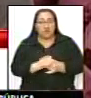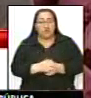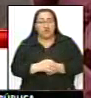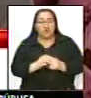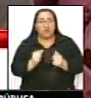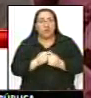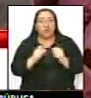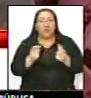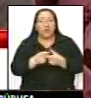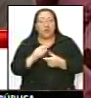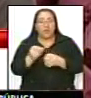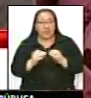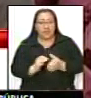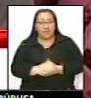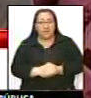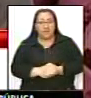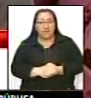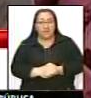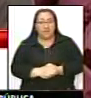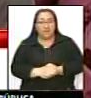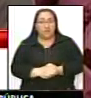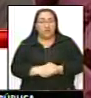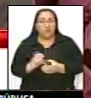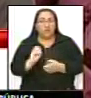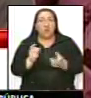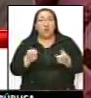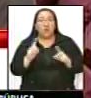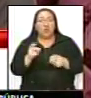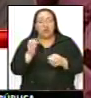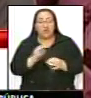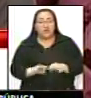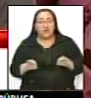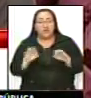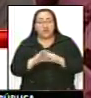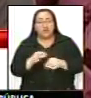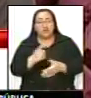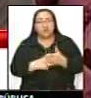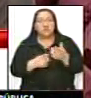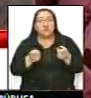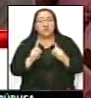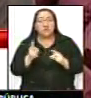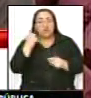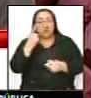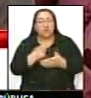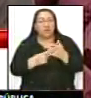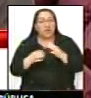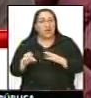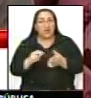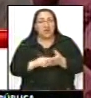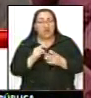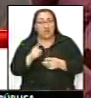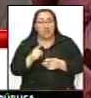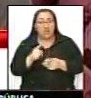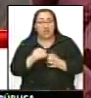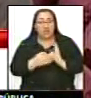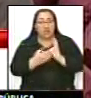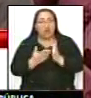la Comisión de Presupuesto, o cuando lo ideal sería de que cuando para que hagan